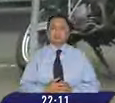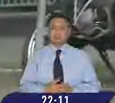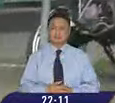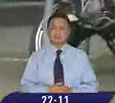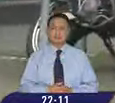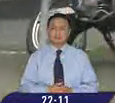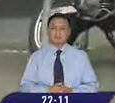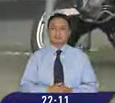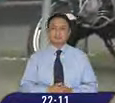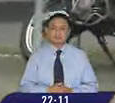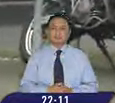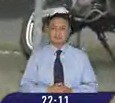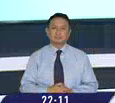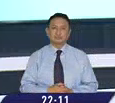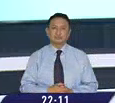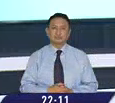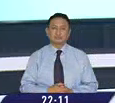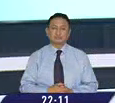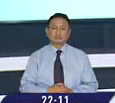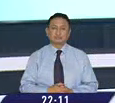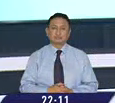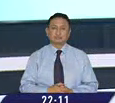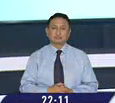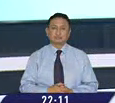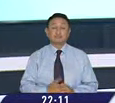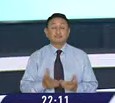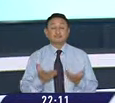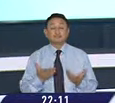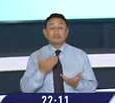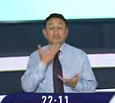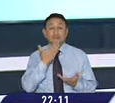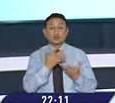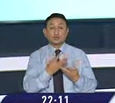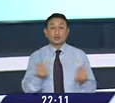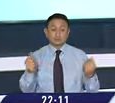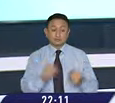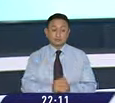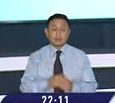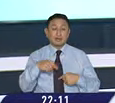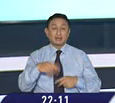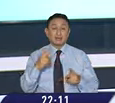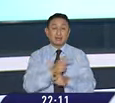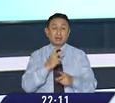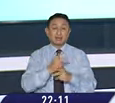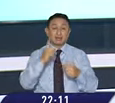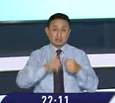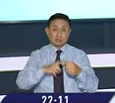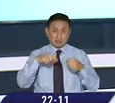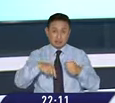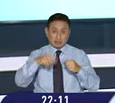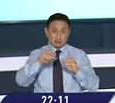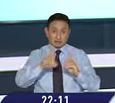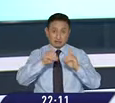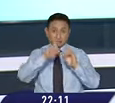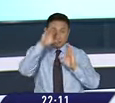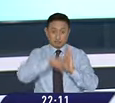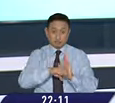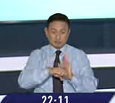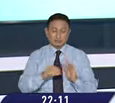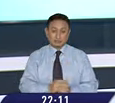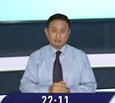Informó Javier Rosero. Las posibles soluciones para reducir la inseguridad en la capital de la República las